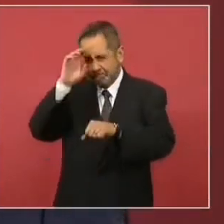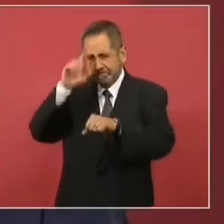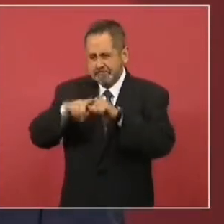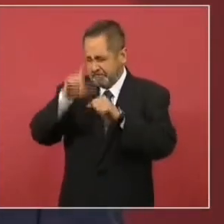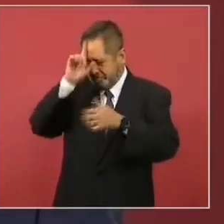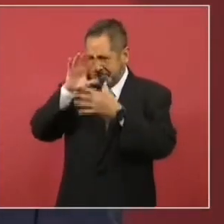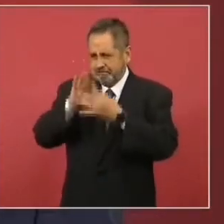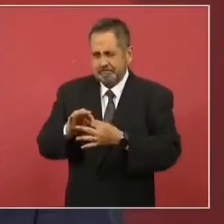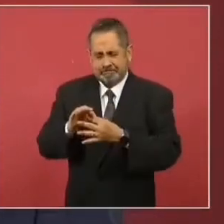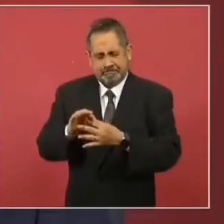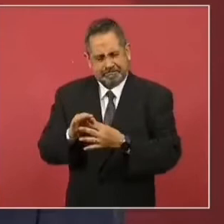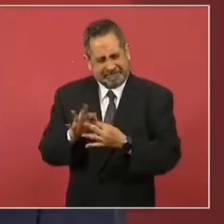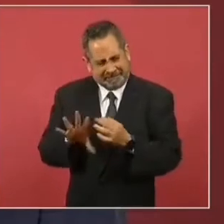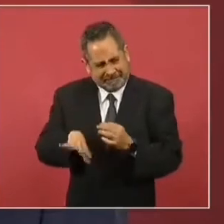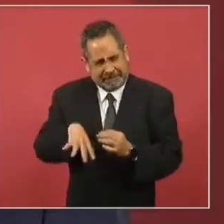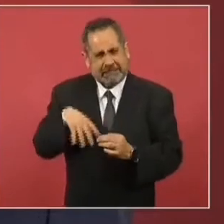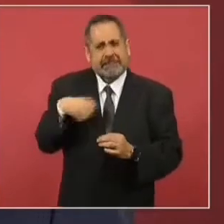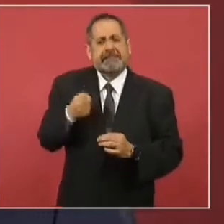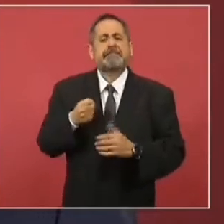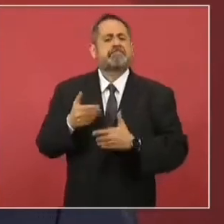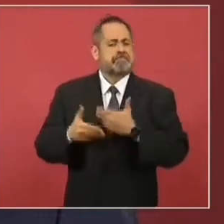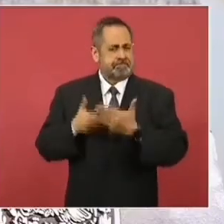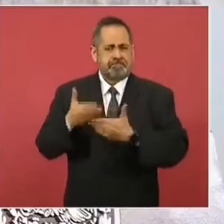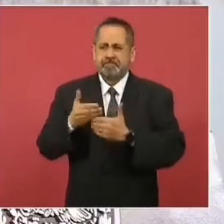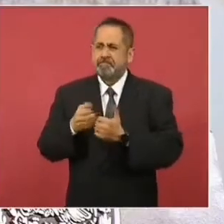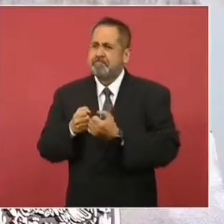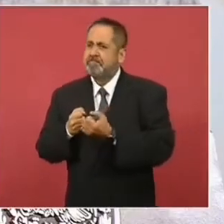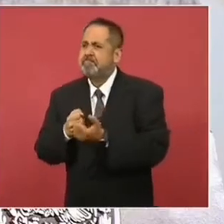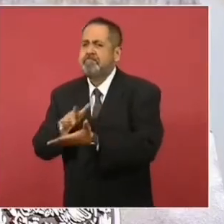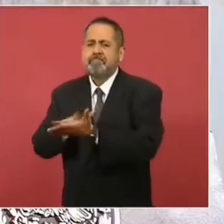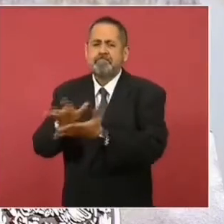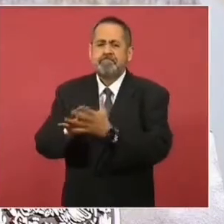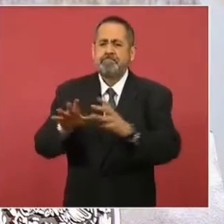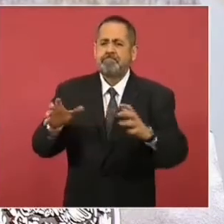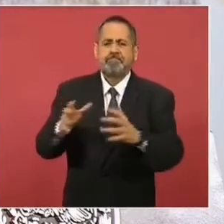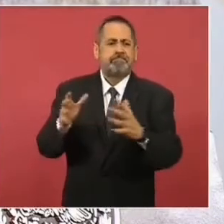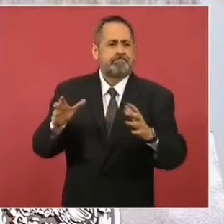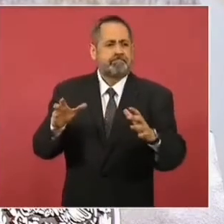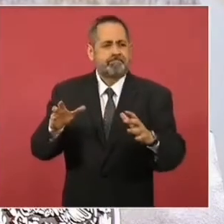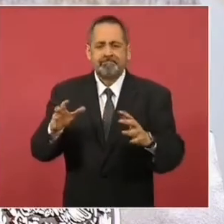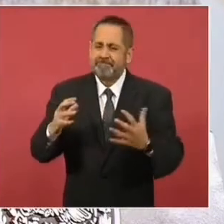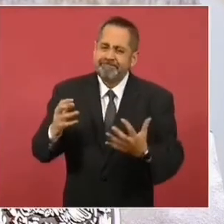sale toda esa fortaleza cultural que siempre nos ha salvado.